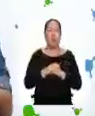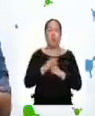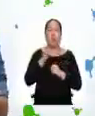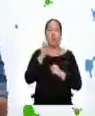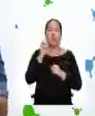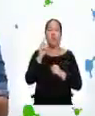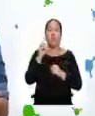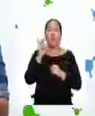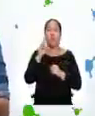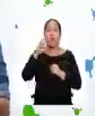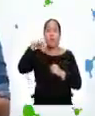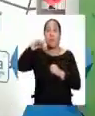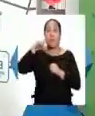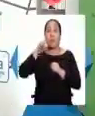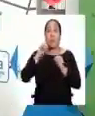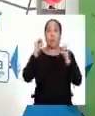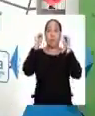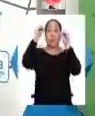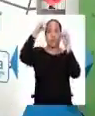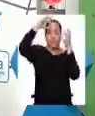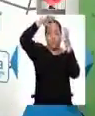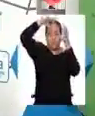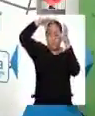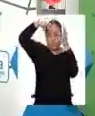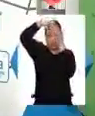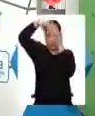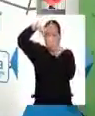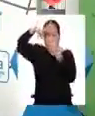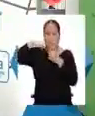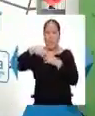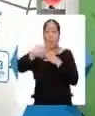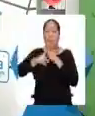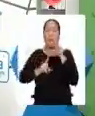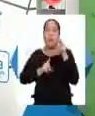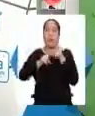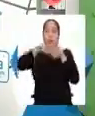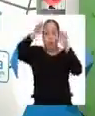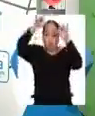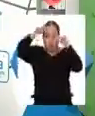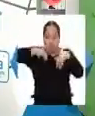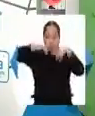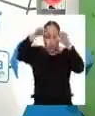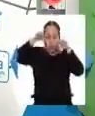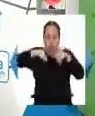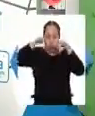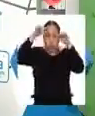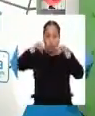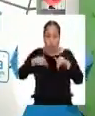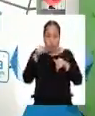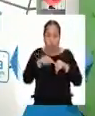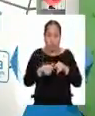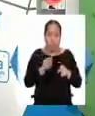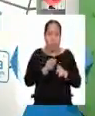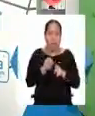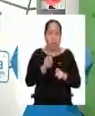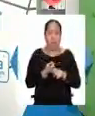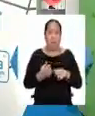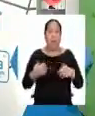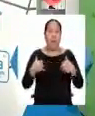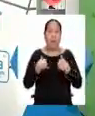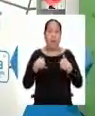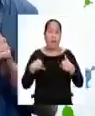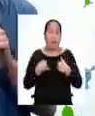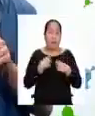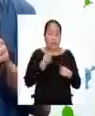de plata está en la plata que pueda aparecer luego en las lluvias, que al caer podrían afectar a las plantas, los animales y